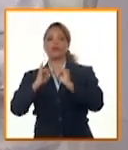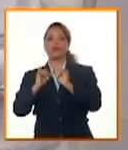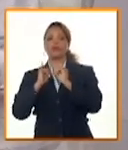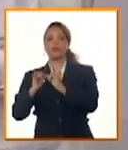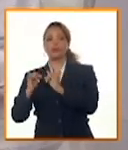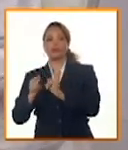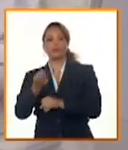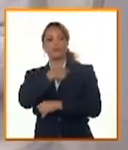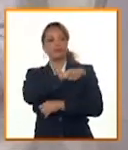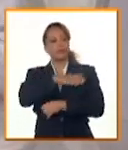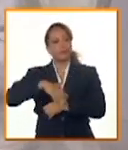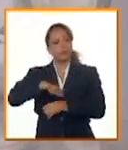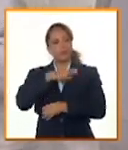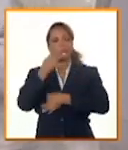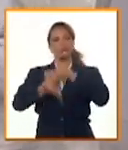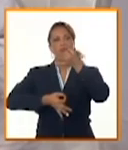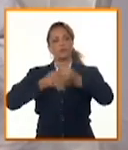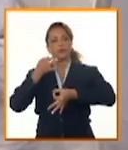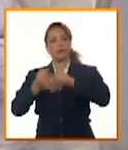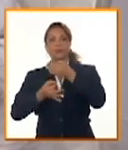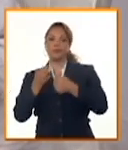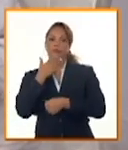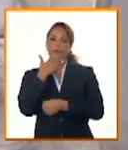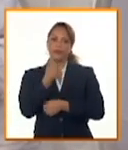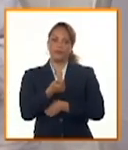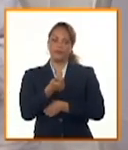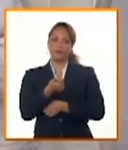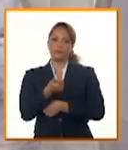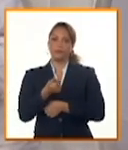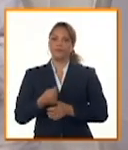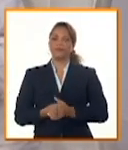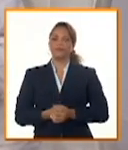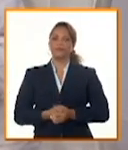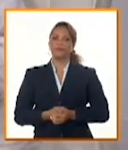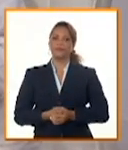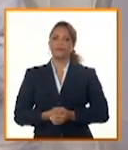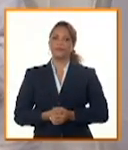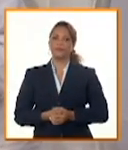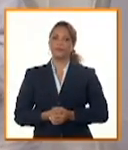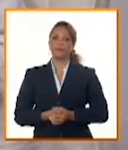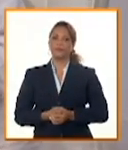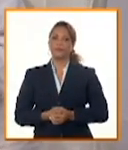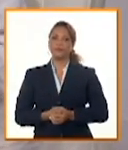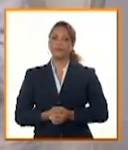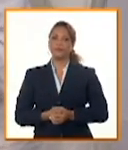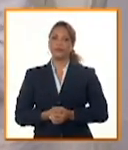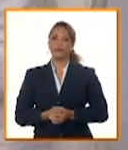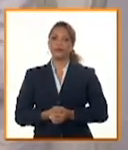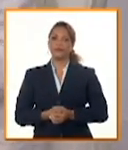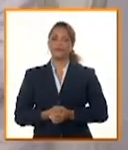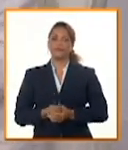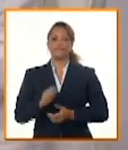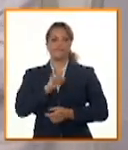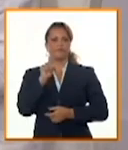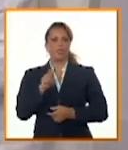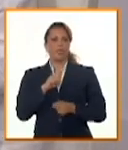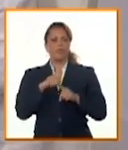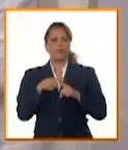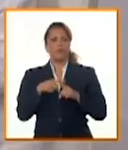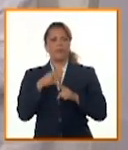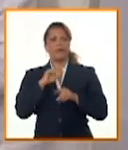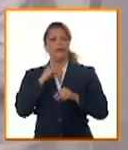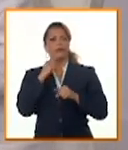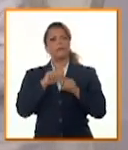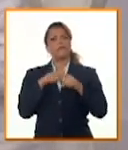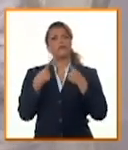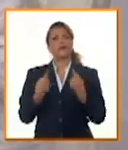que se beneficie de esto de estos medios por qué avanzamos en este sentido yo les